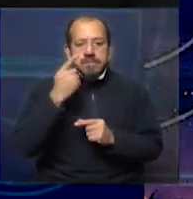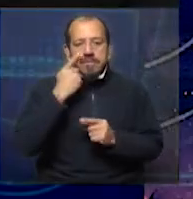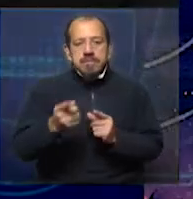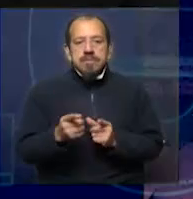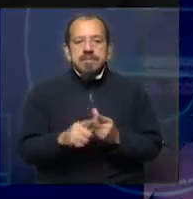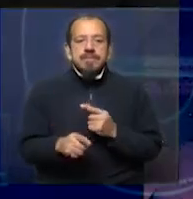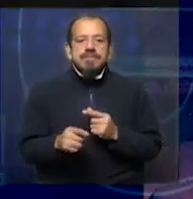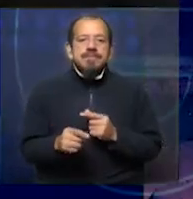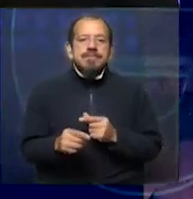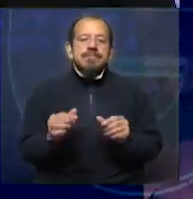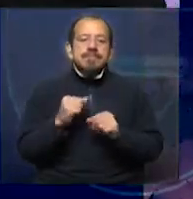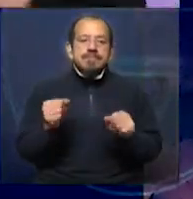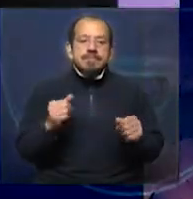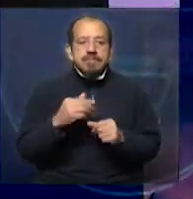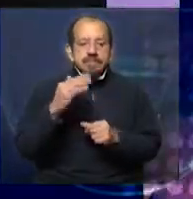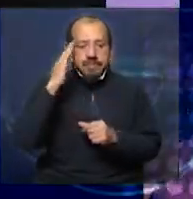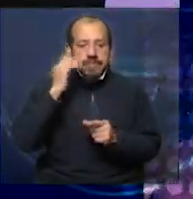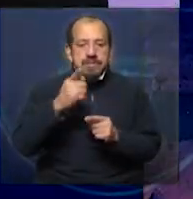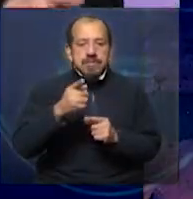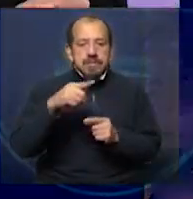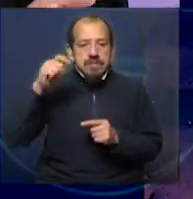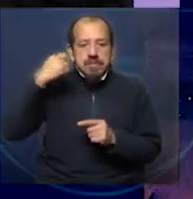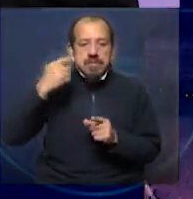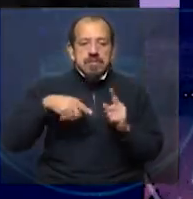pudimos conocer sus películas y otros que los